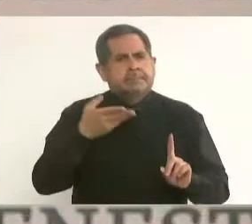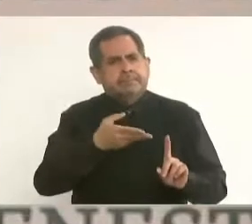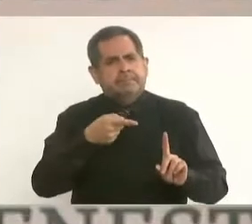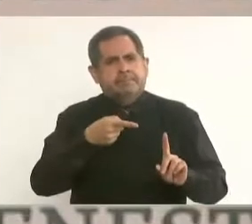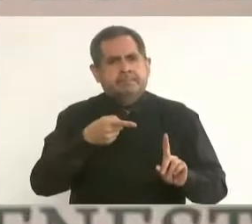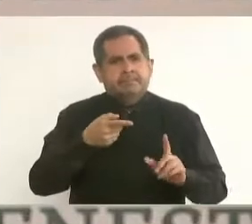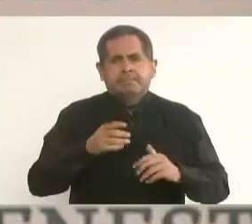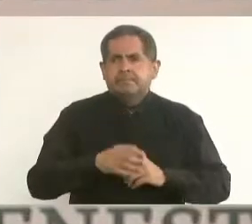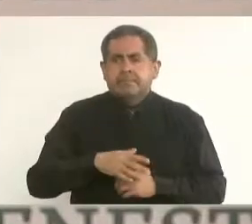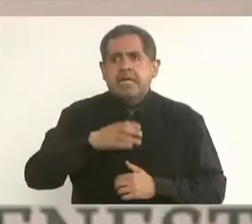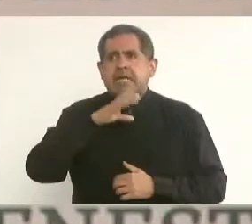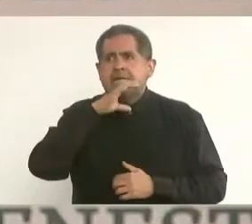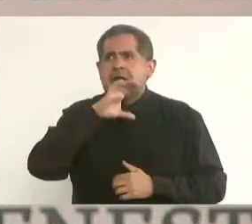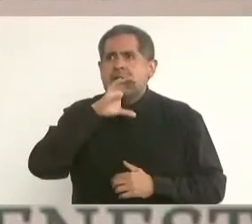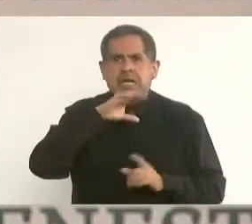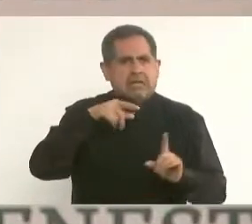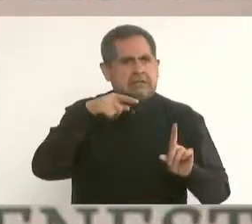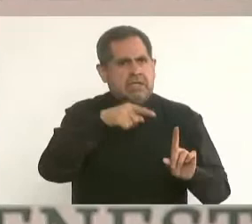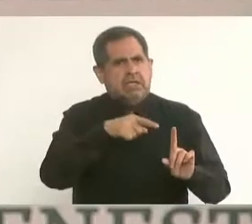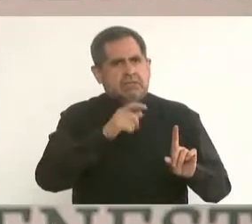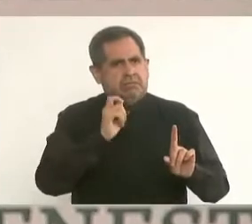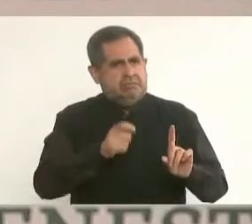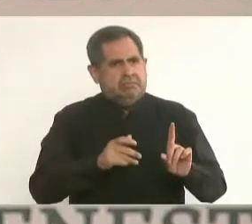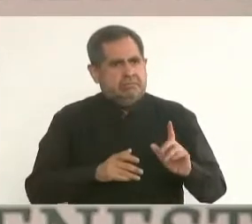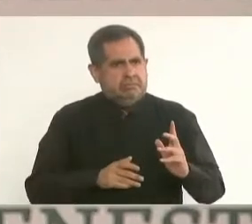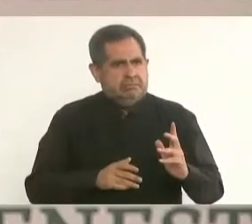Tiene Venustiano Carranza